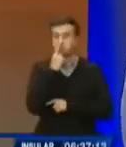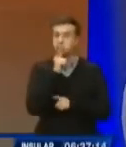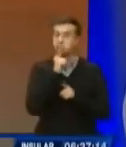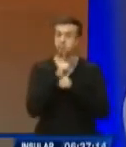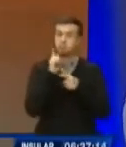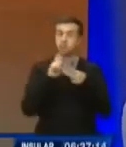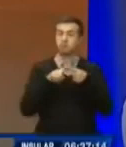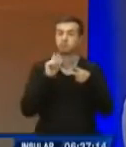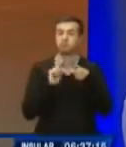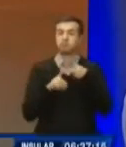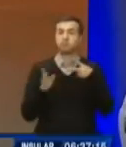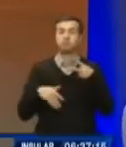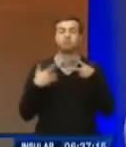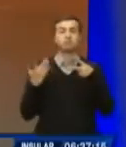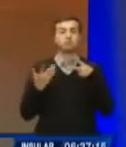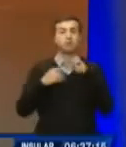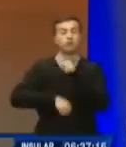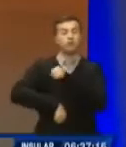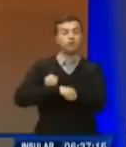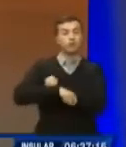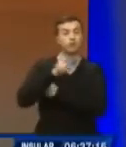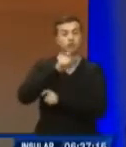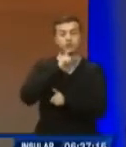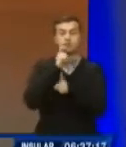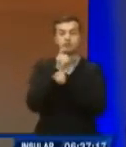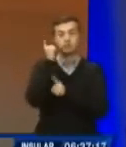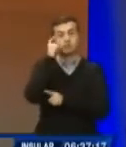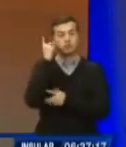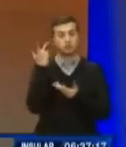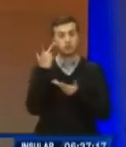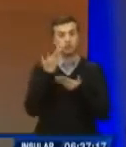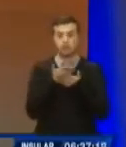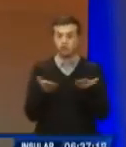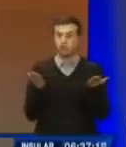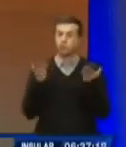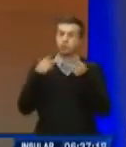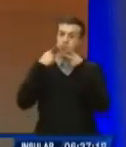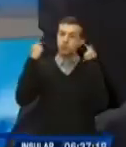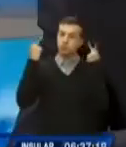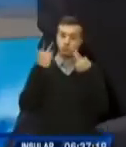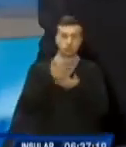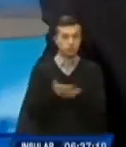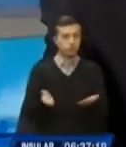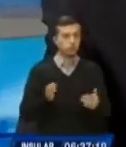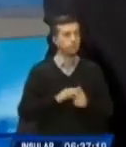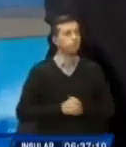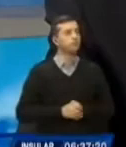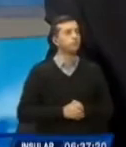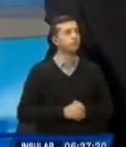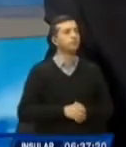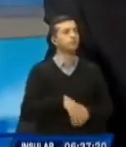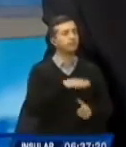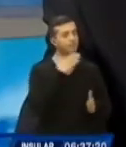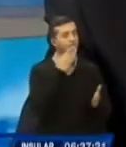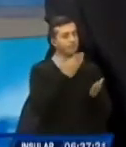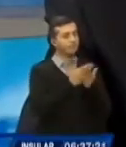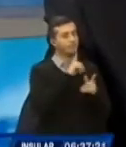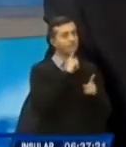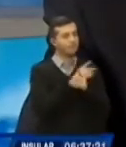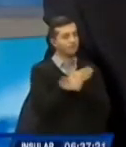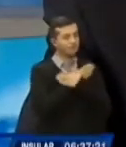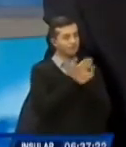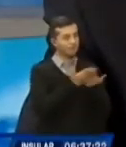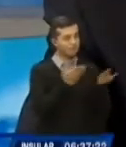segunda cosa es que el fútbol tiene que empezar a concebirse como un bien público definitivamente verdad muchas gracias de nuevo